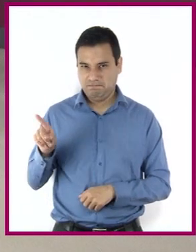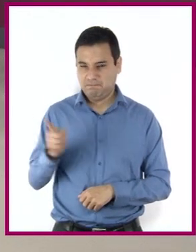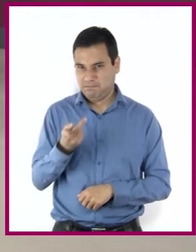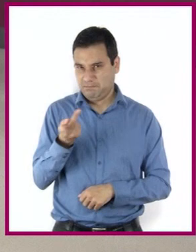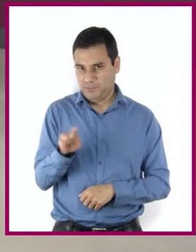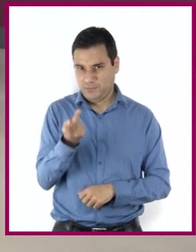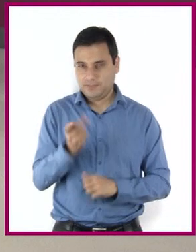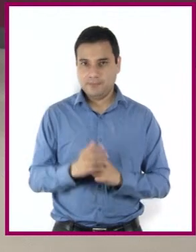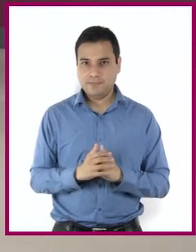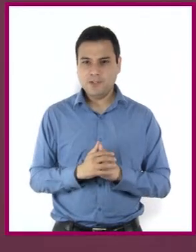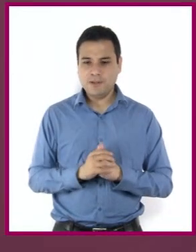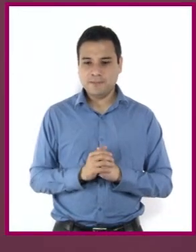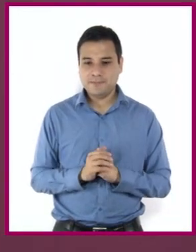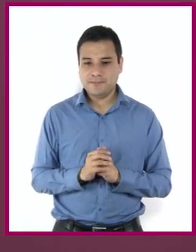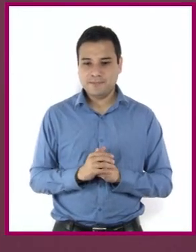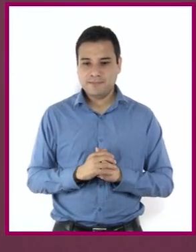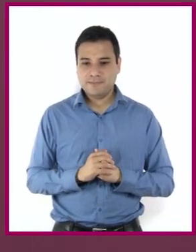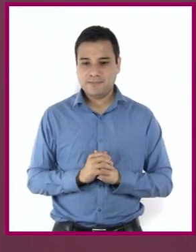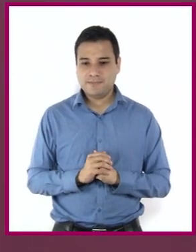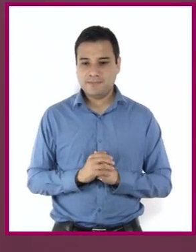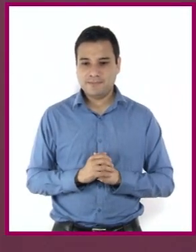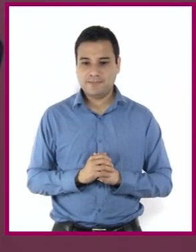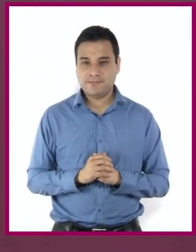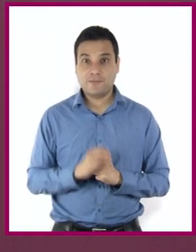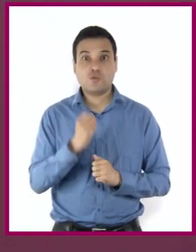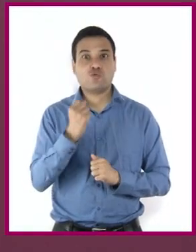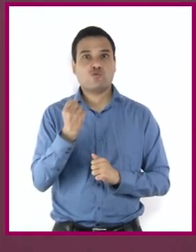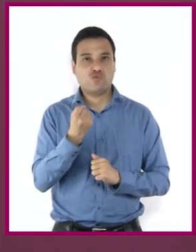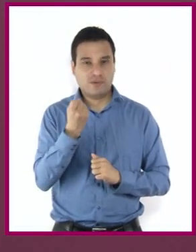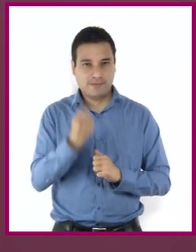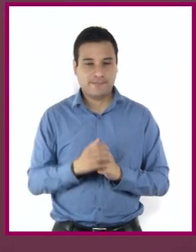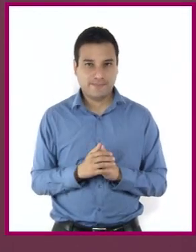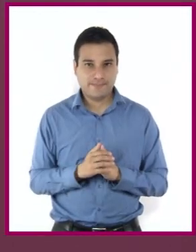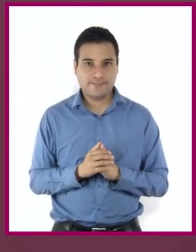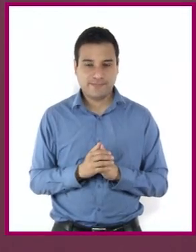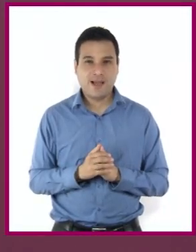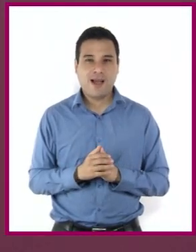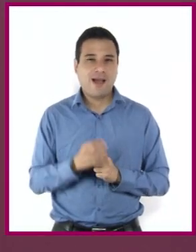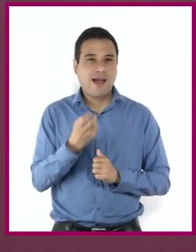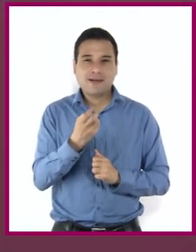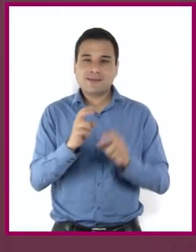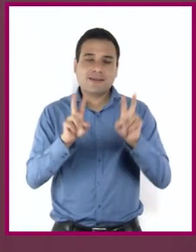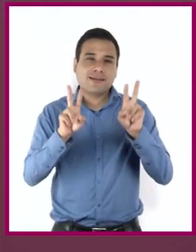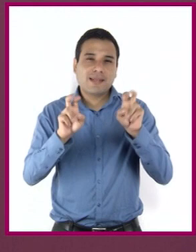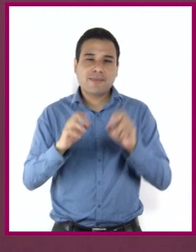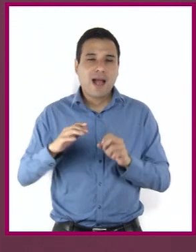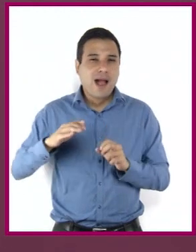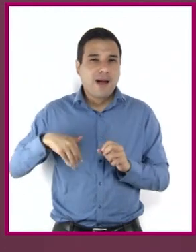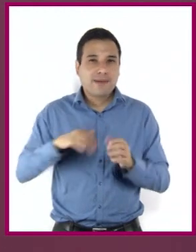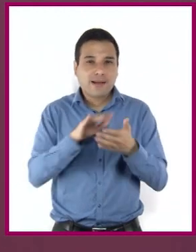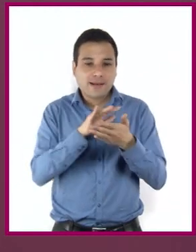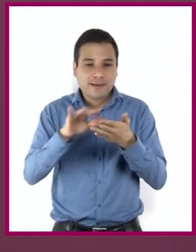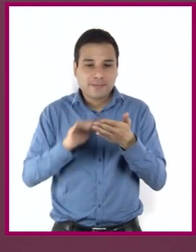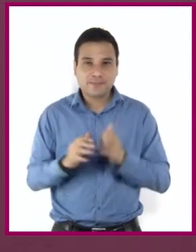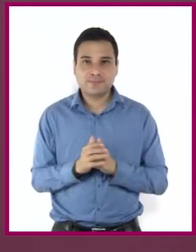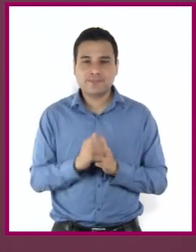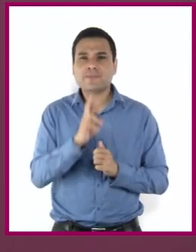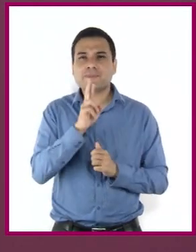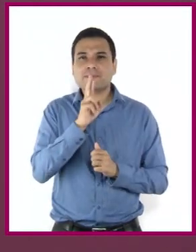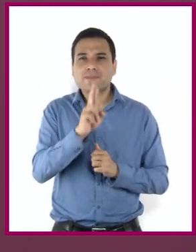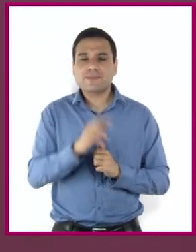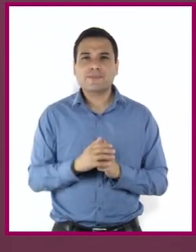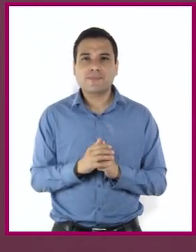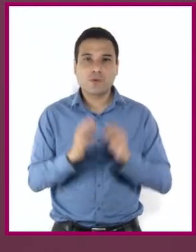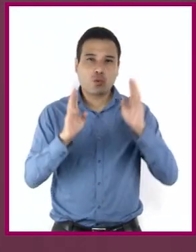Historia Natural. ¡Qué suerte! Acabo de leer sobre ese tema. La respuesta es